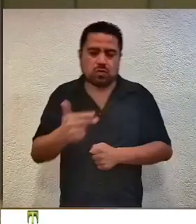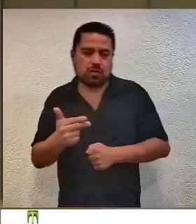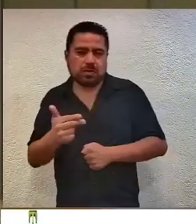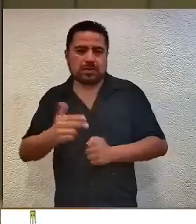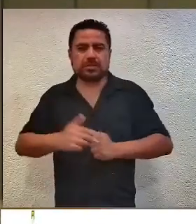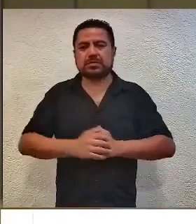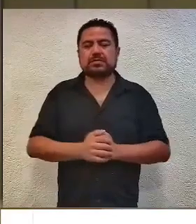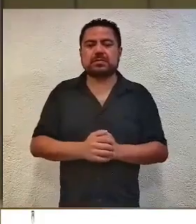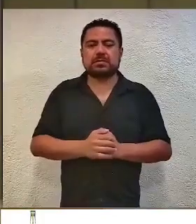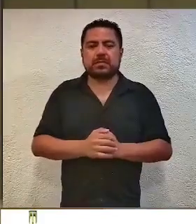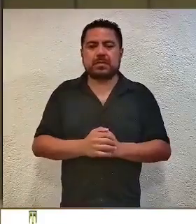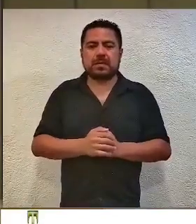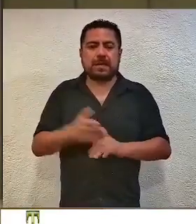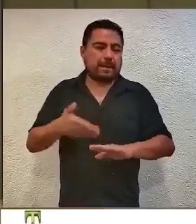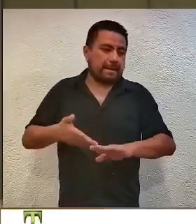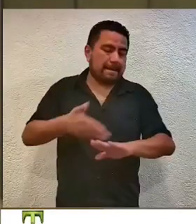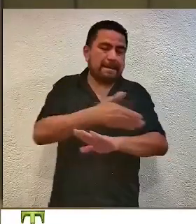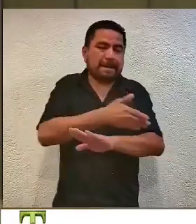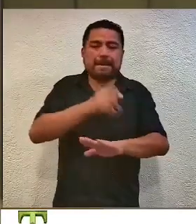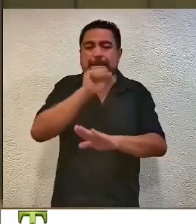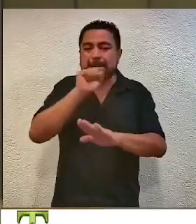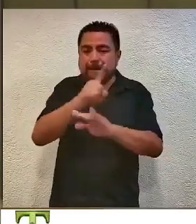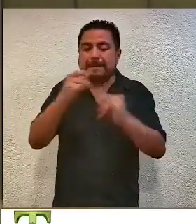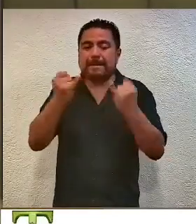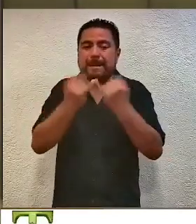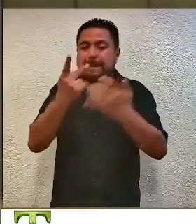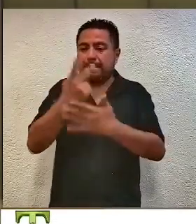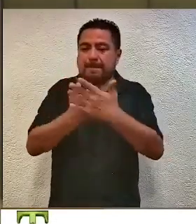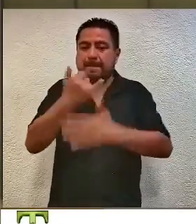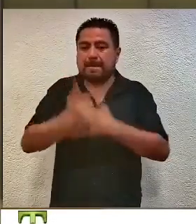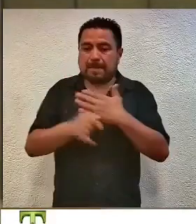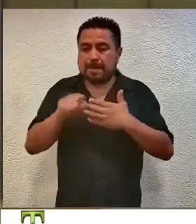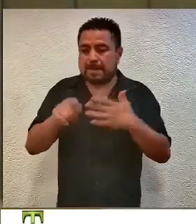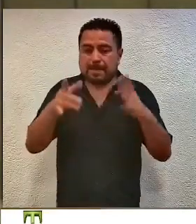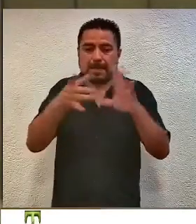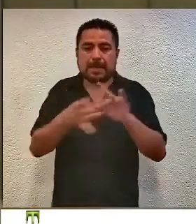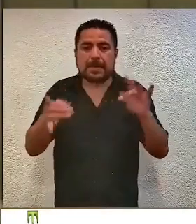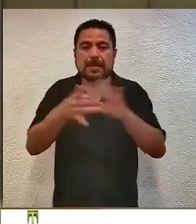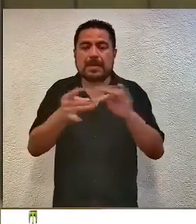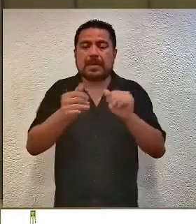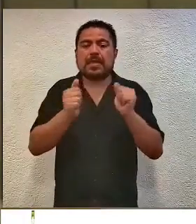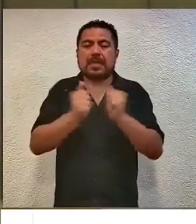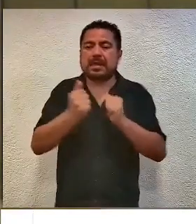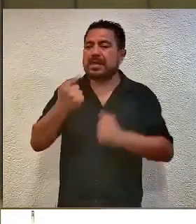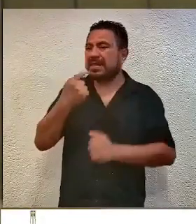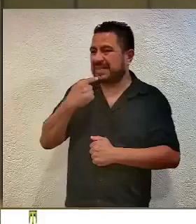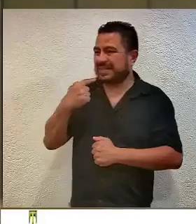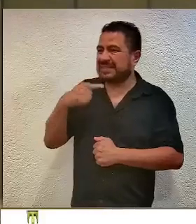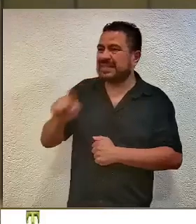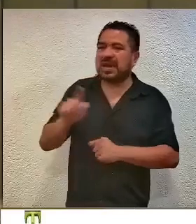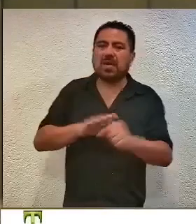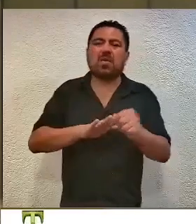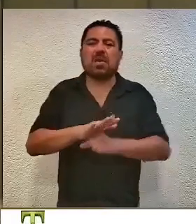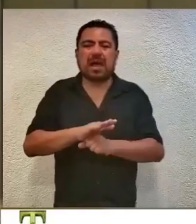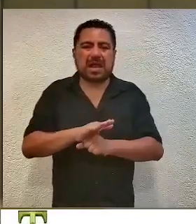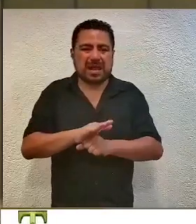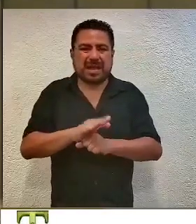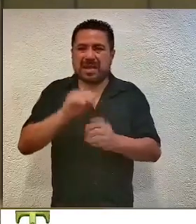Lo anterior, dice también el proyecto, evidencia que la conducta denunciada en la queja como